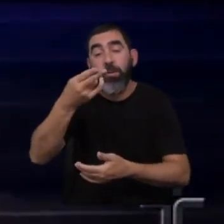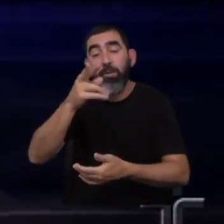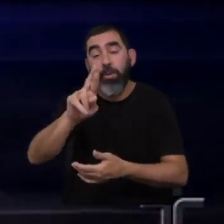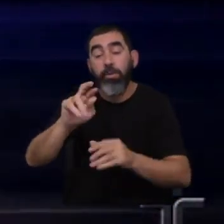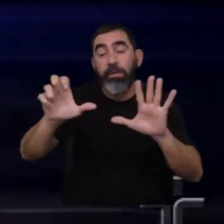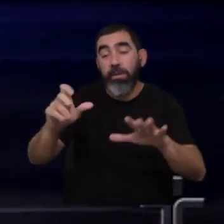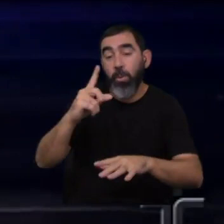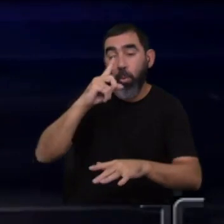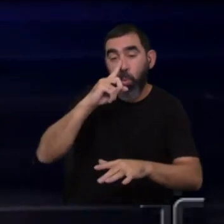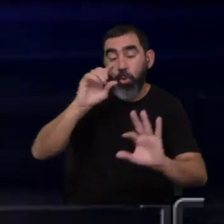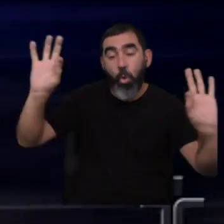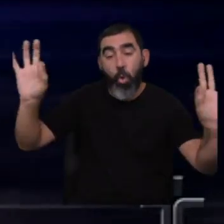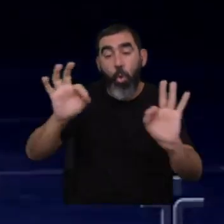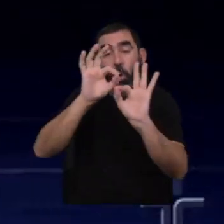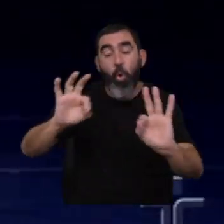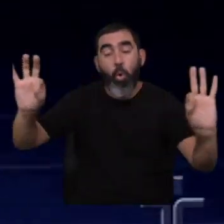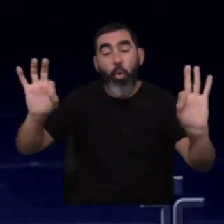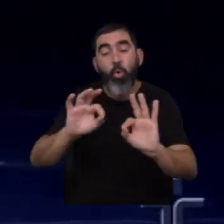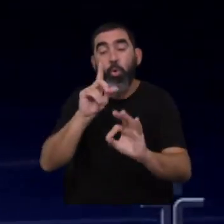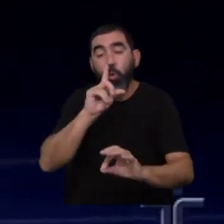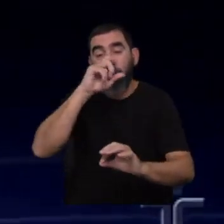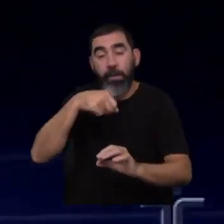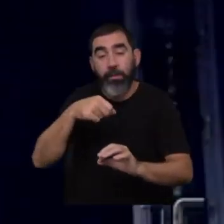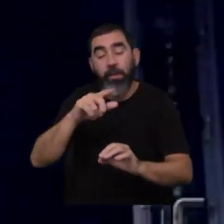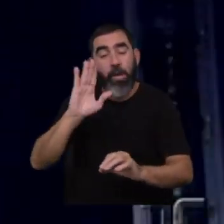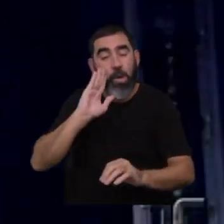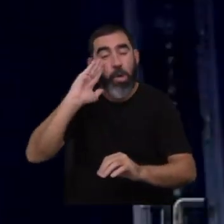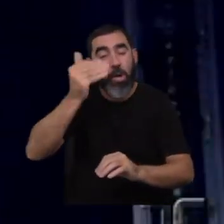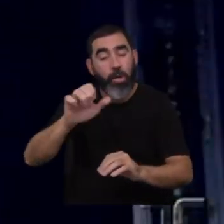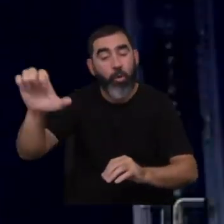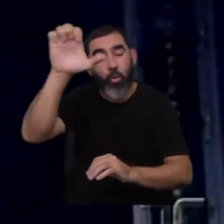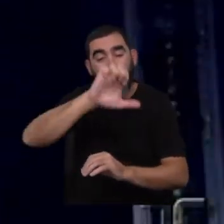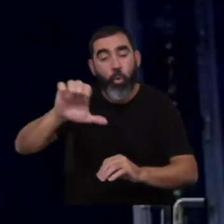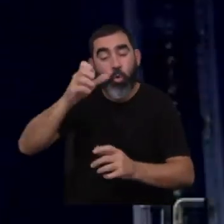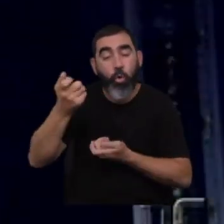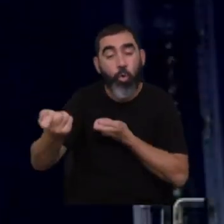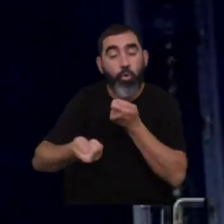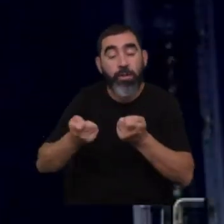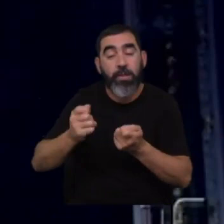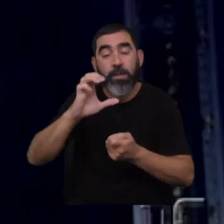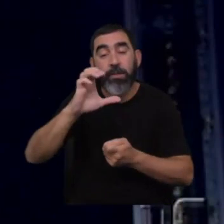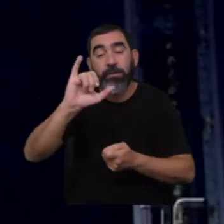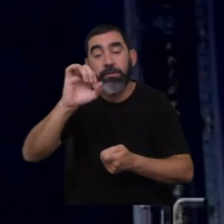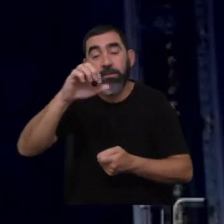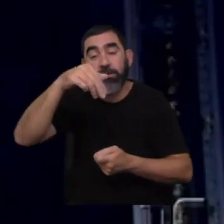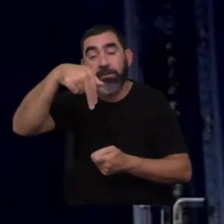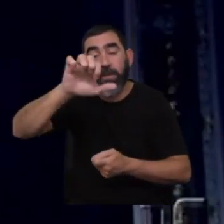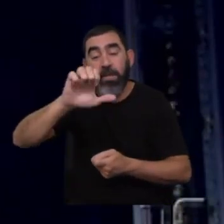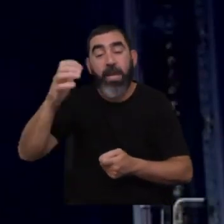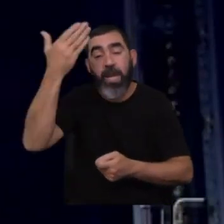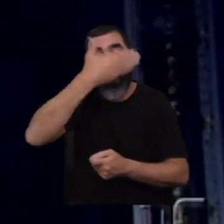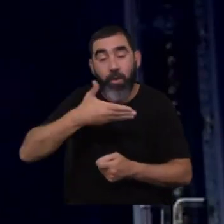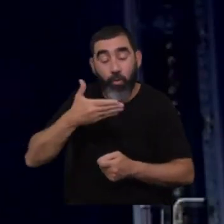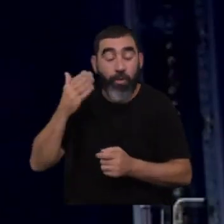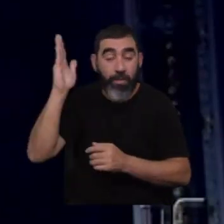la Orquesta Filarmónica de la capital y la reconocida compañía de danzas Cisne Negro, originaria de Brasil, presentarán